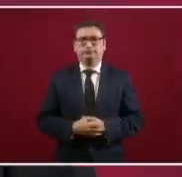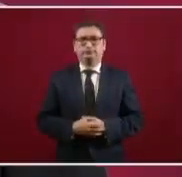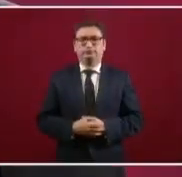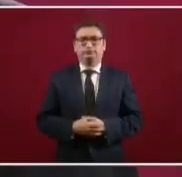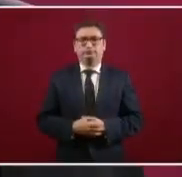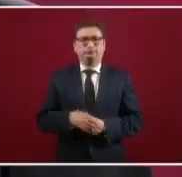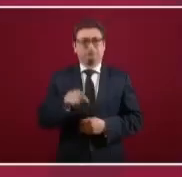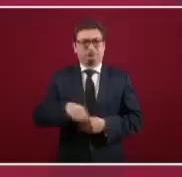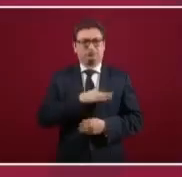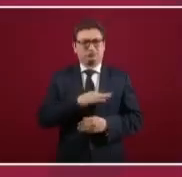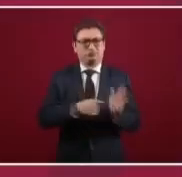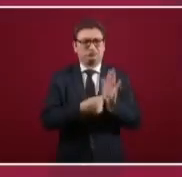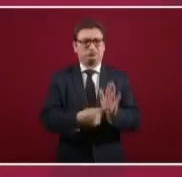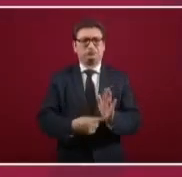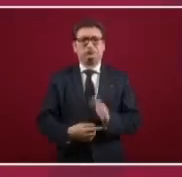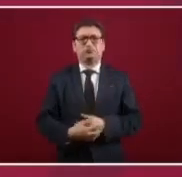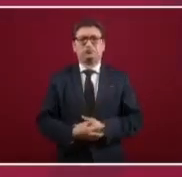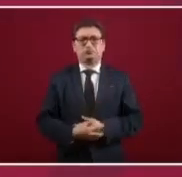aquí